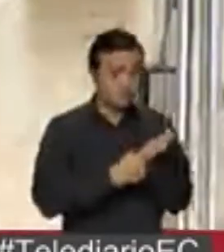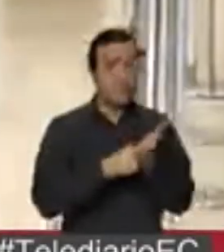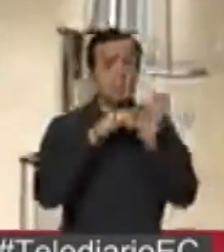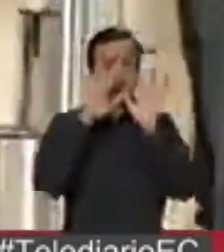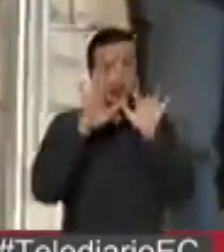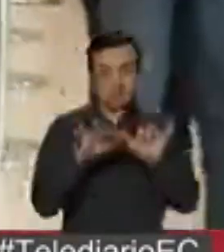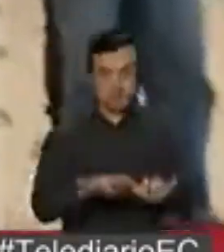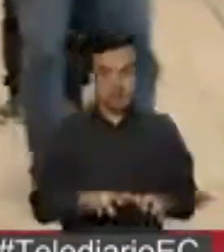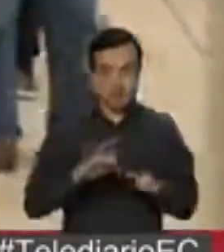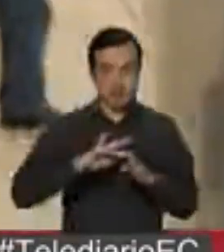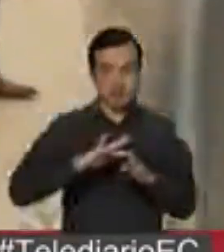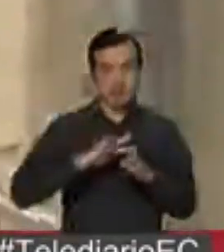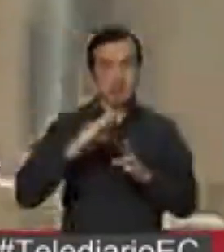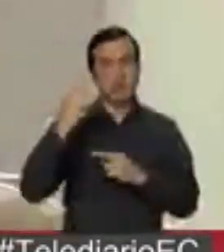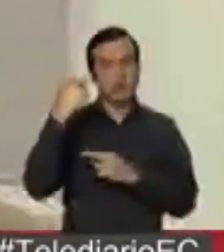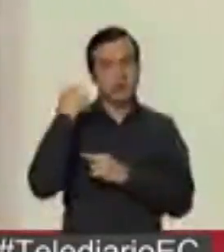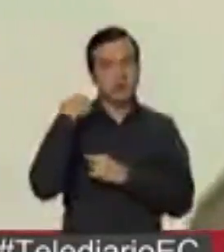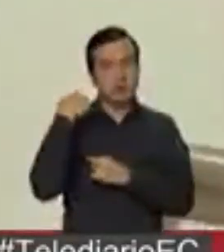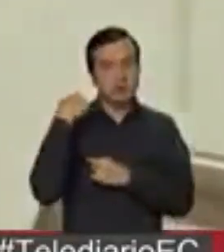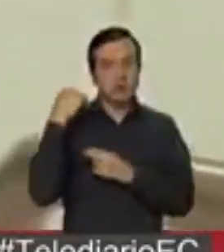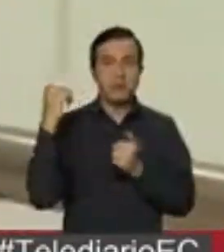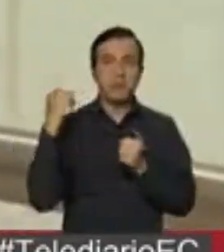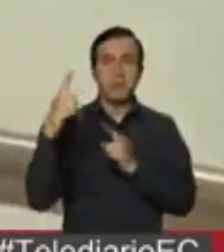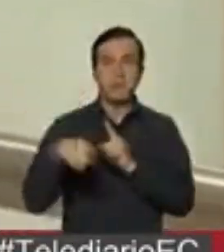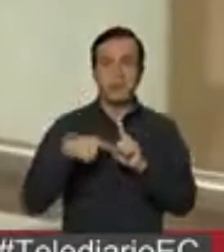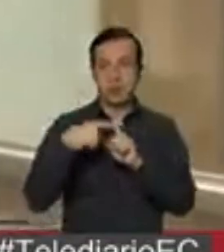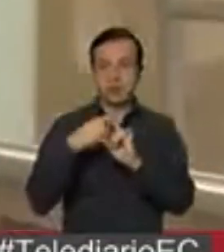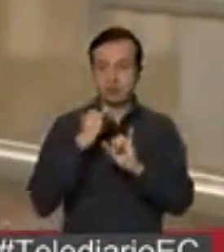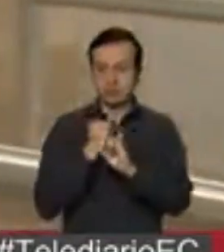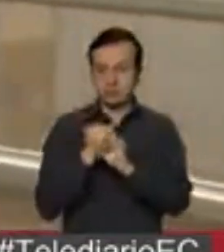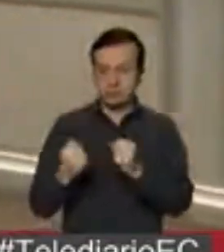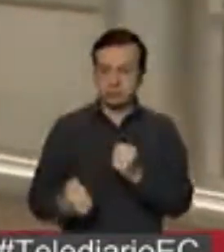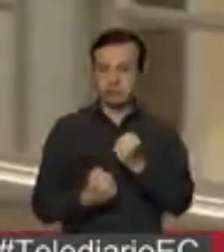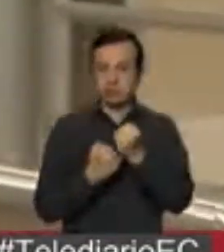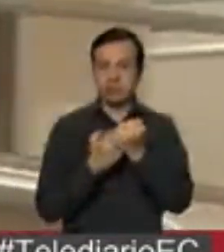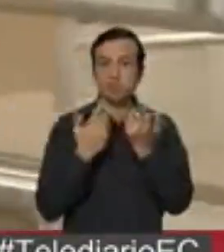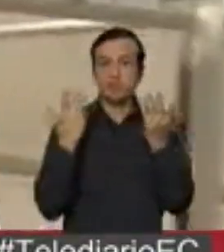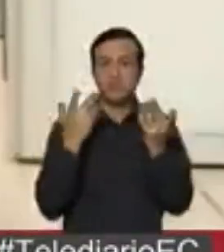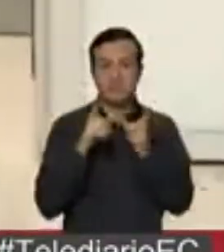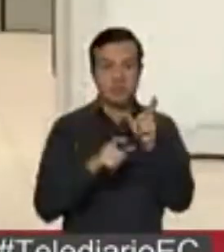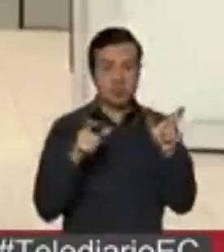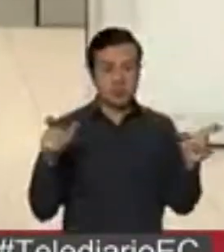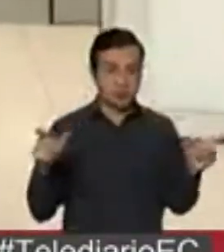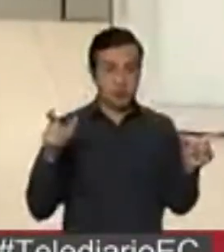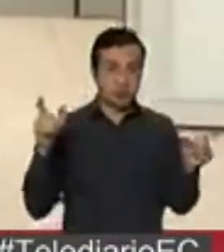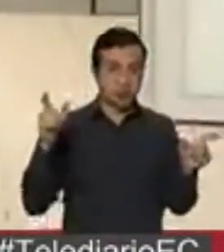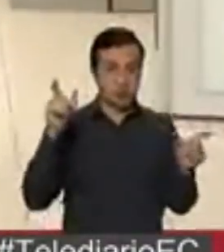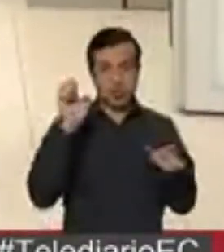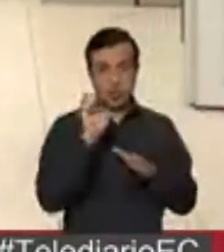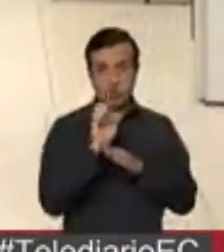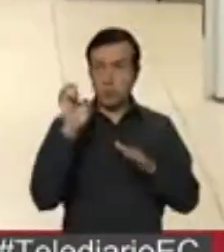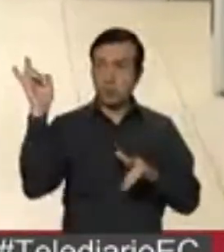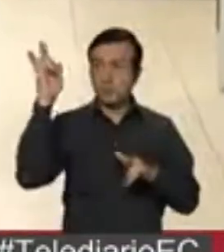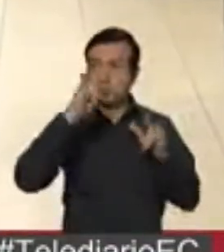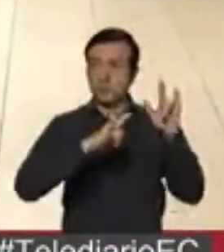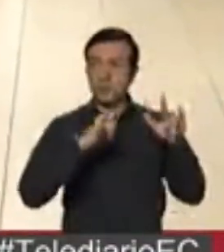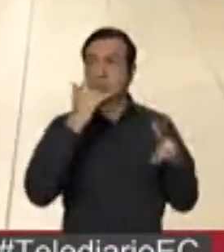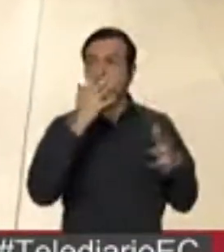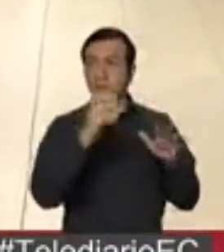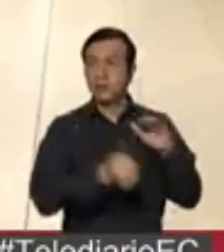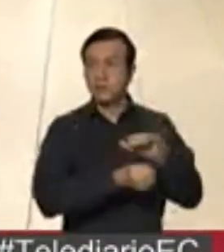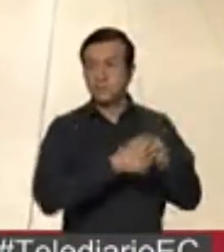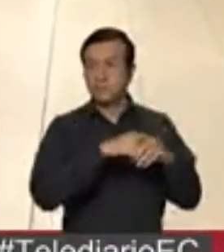Riesgos es la entidad responsable, junto a otras instituciones, del traslado de las personas que llegaron al país y cumplieron ya